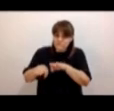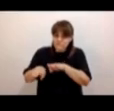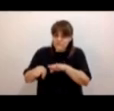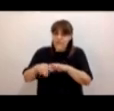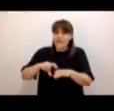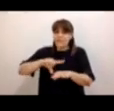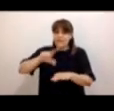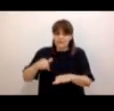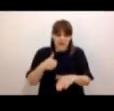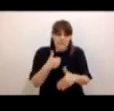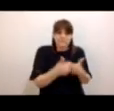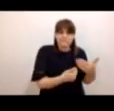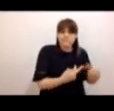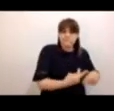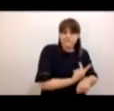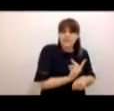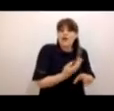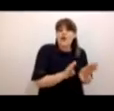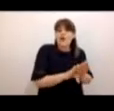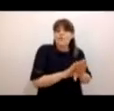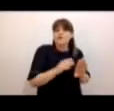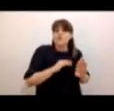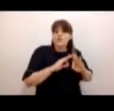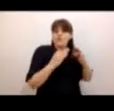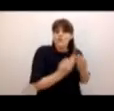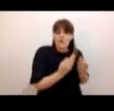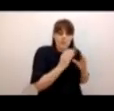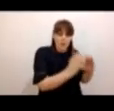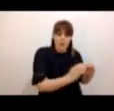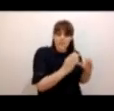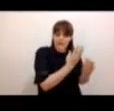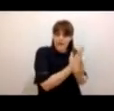crianza si pone la que sigue por favor